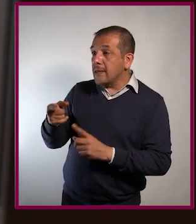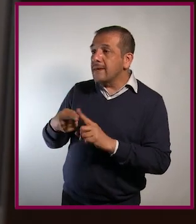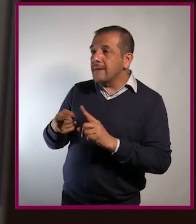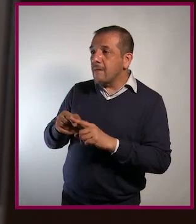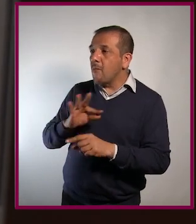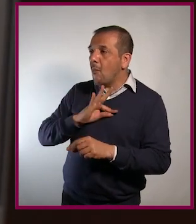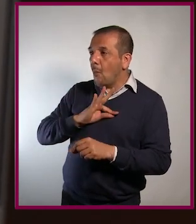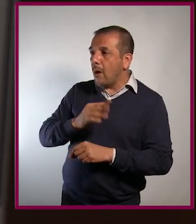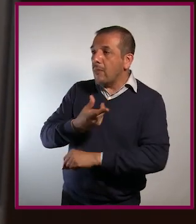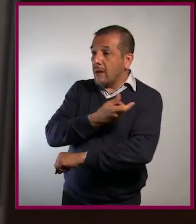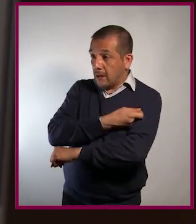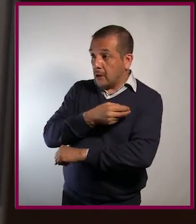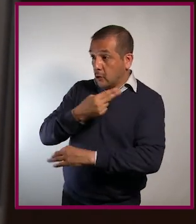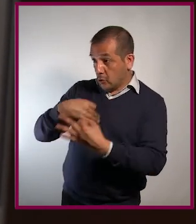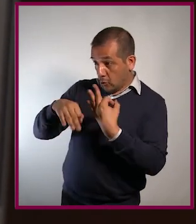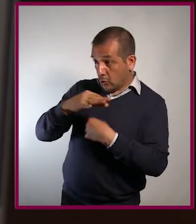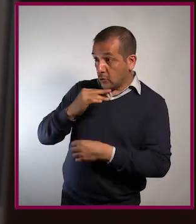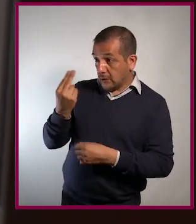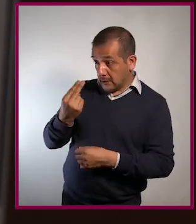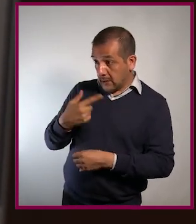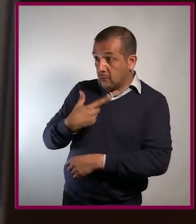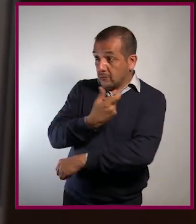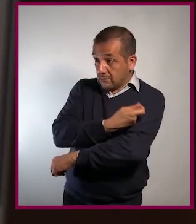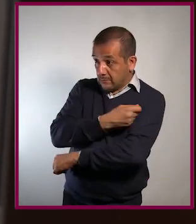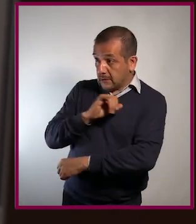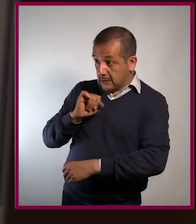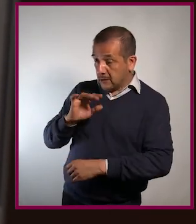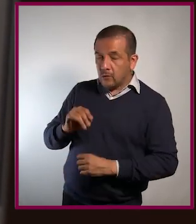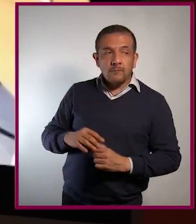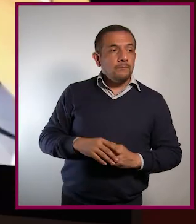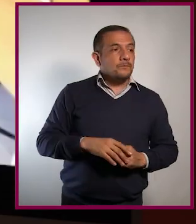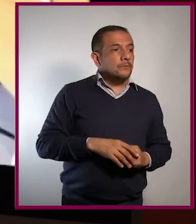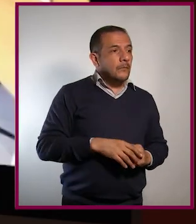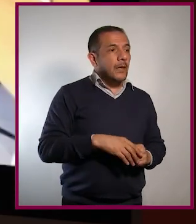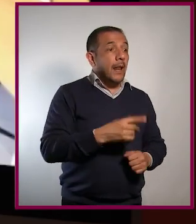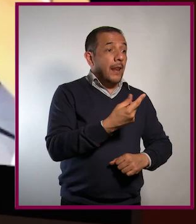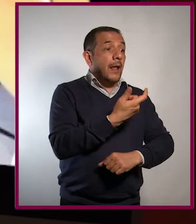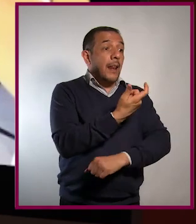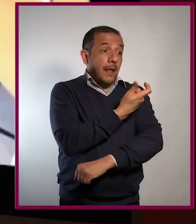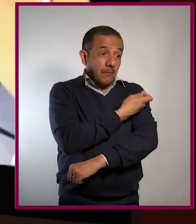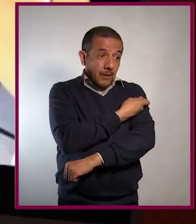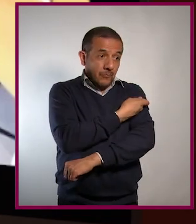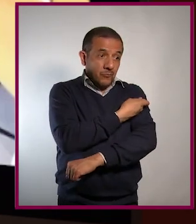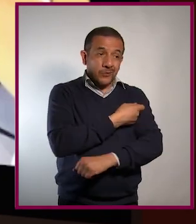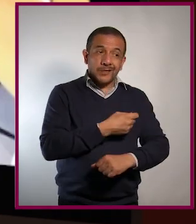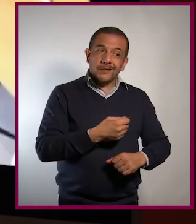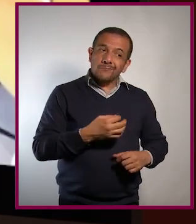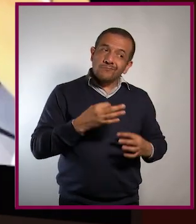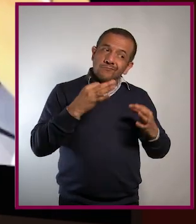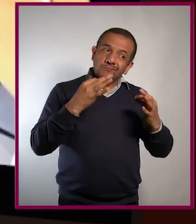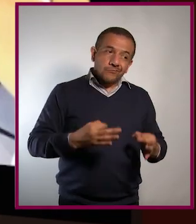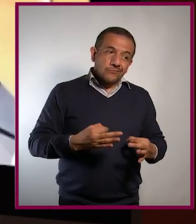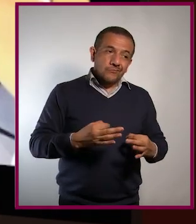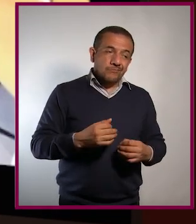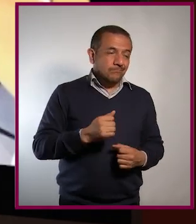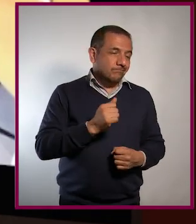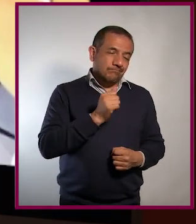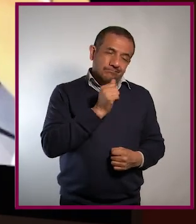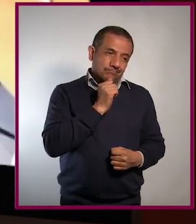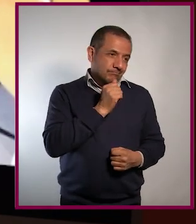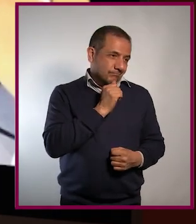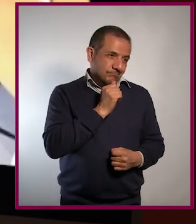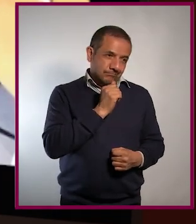acceso a ella? ¿Y está entre las vacunas que todos recibimos en la infancia? La vacuna no es muy buena